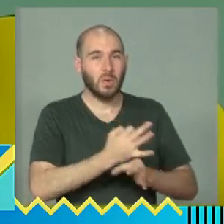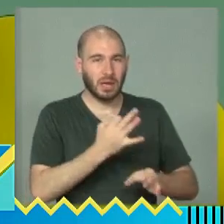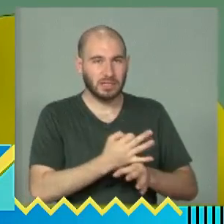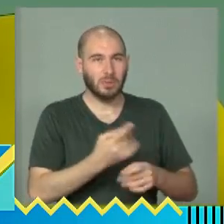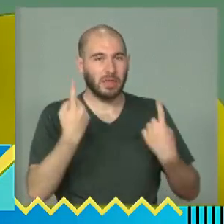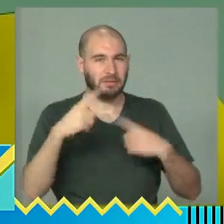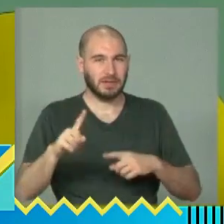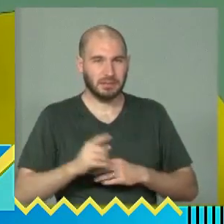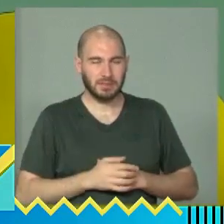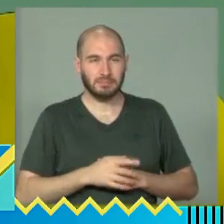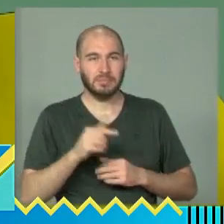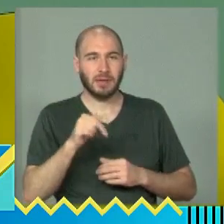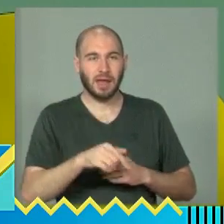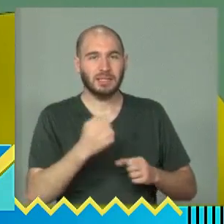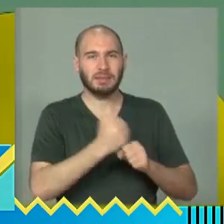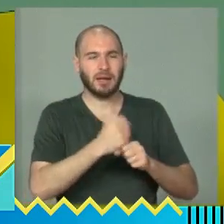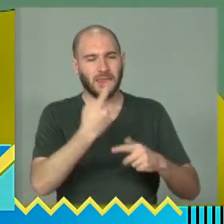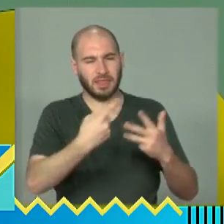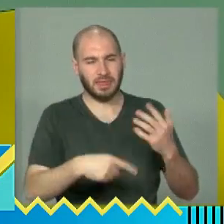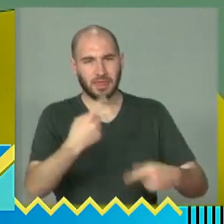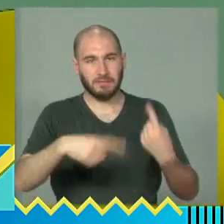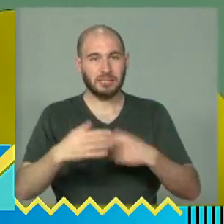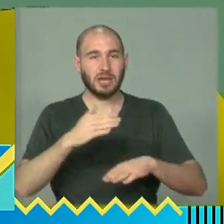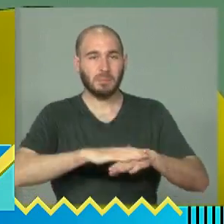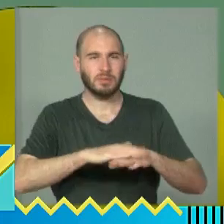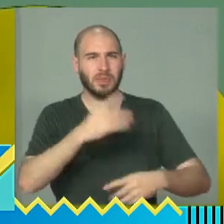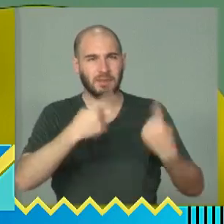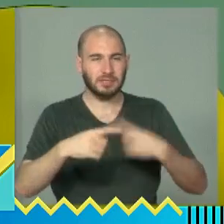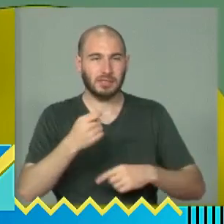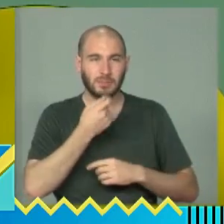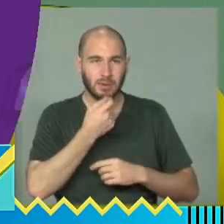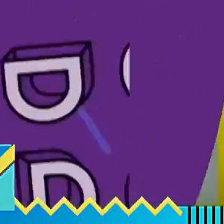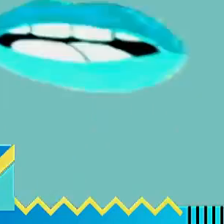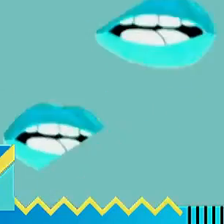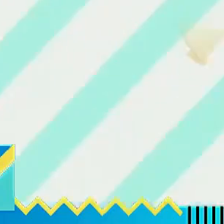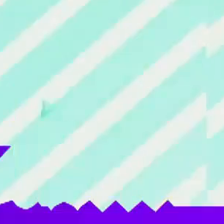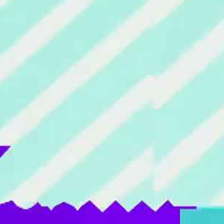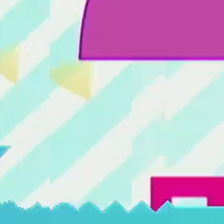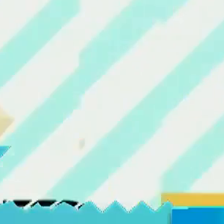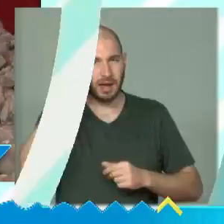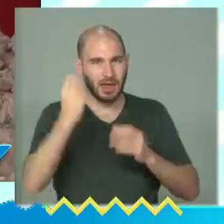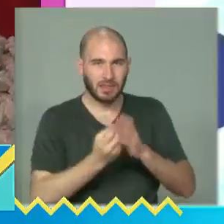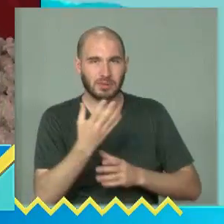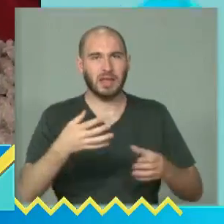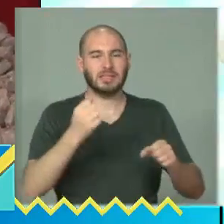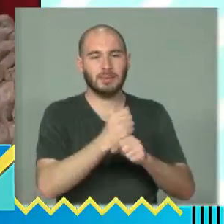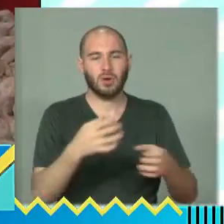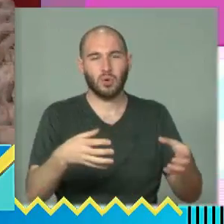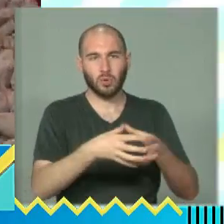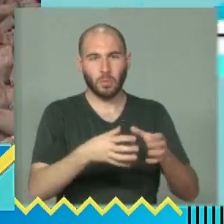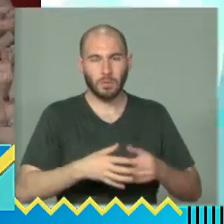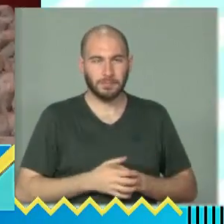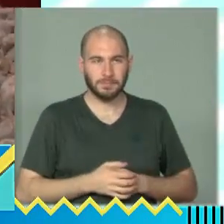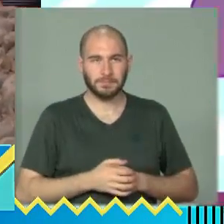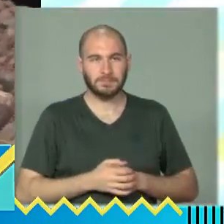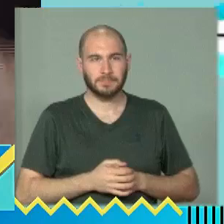alternativos, en la uh-huh. cual se trabajan diferentes variables, diferentes competencias, como la creatividad, la innovación, el trabajo en equipo, el tema